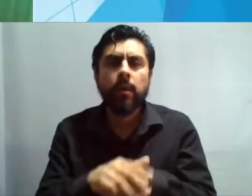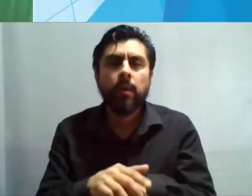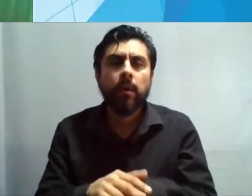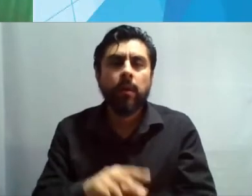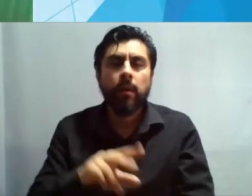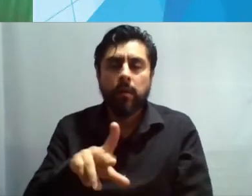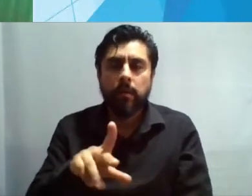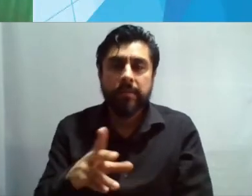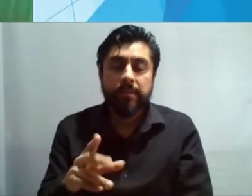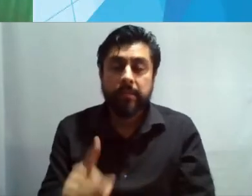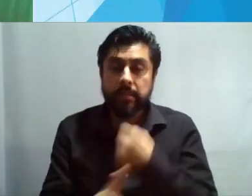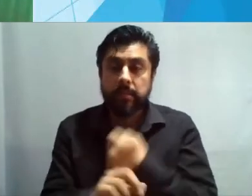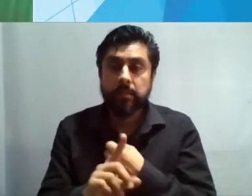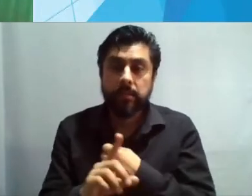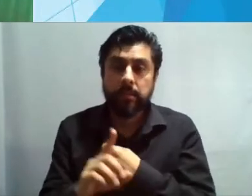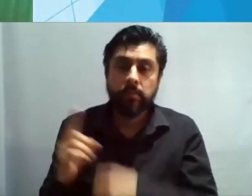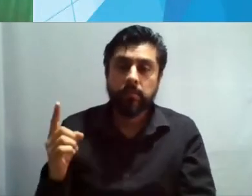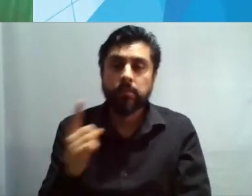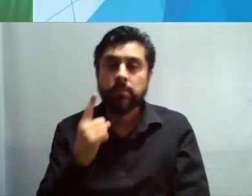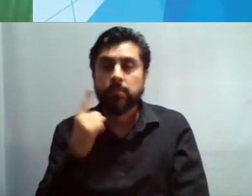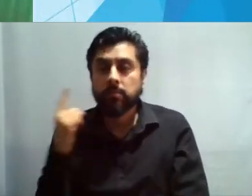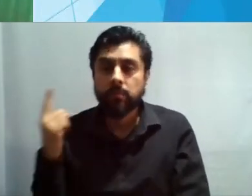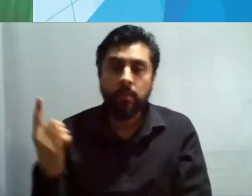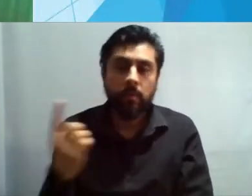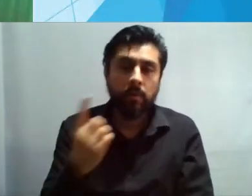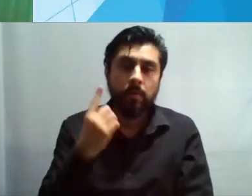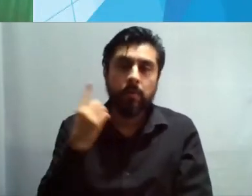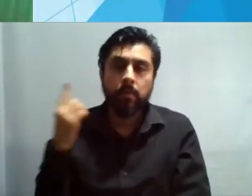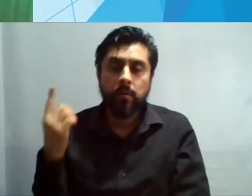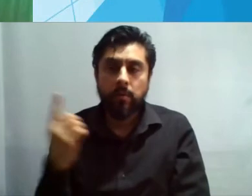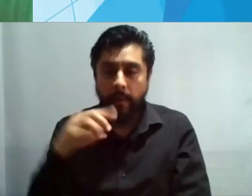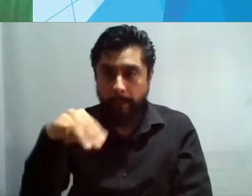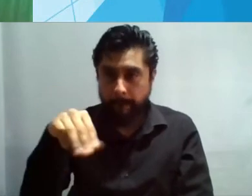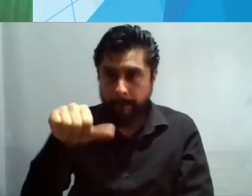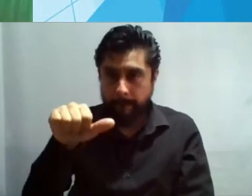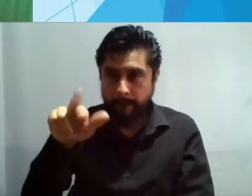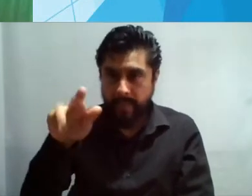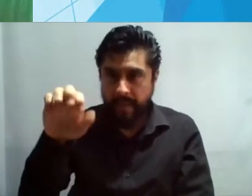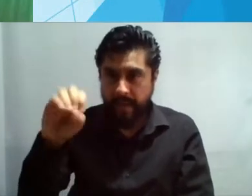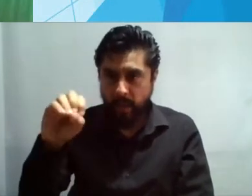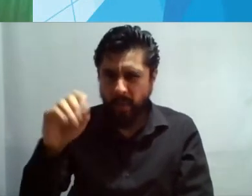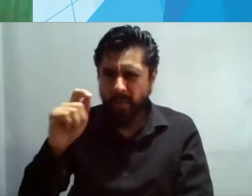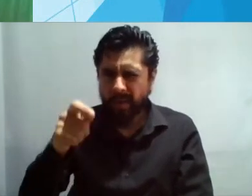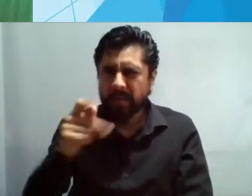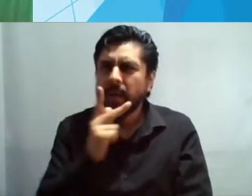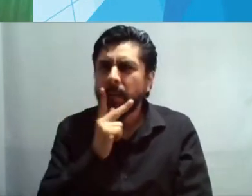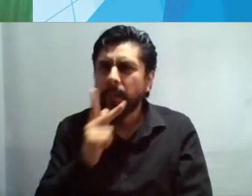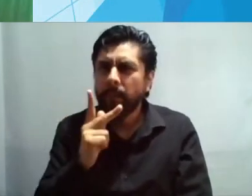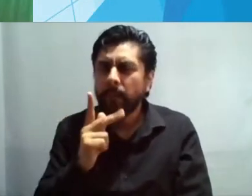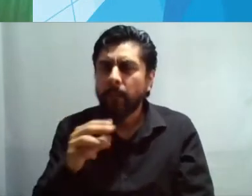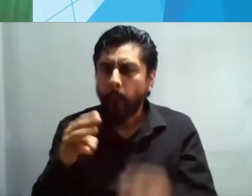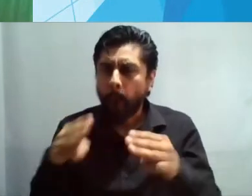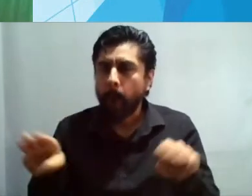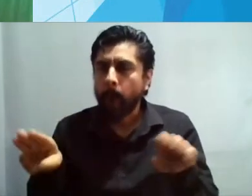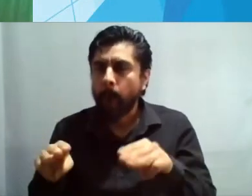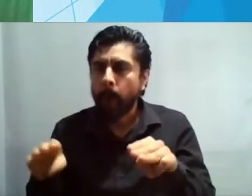inestabilidad. Ahora miren, mareo es una palabra que viene de mar. Mareo es un vaivén,